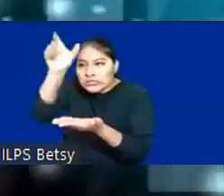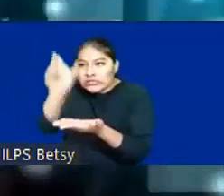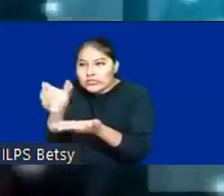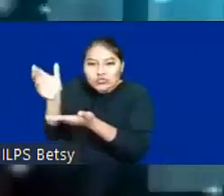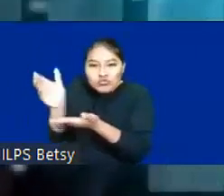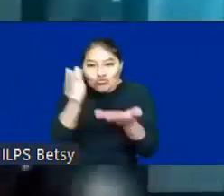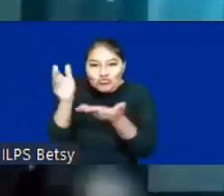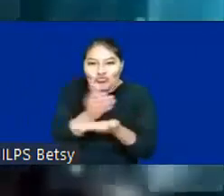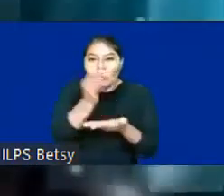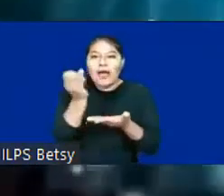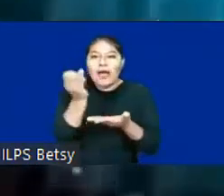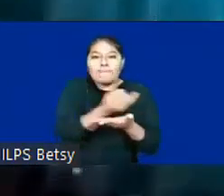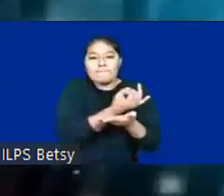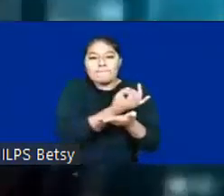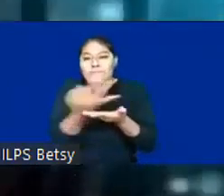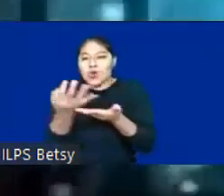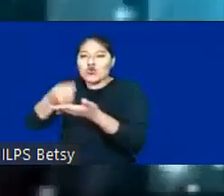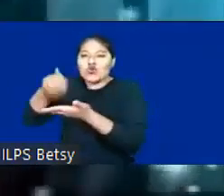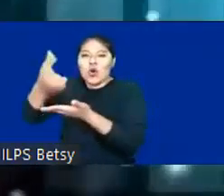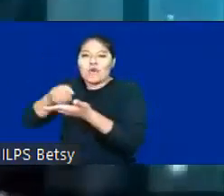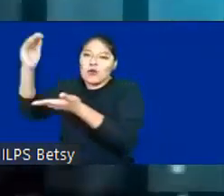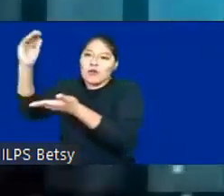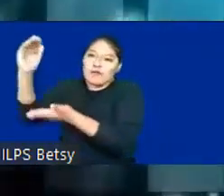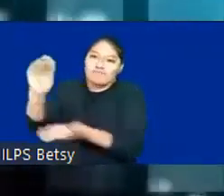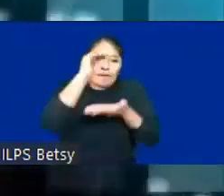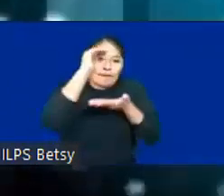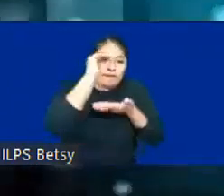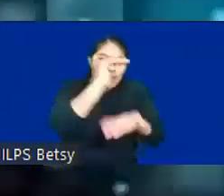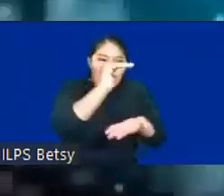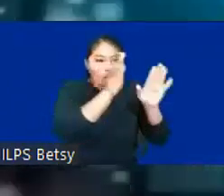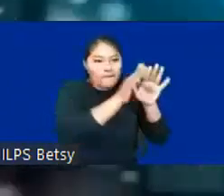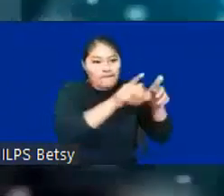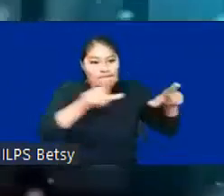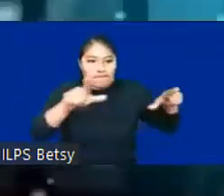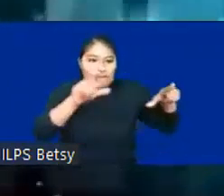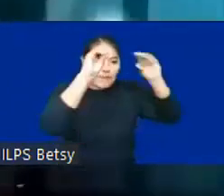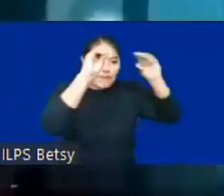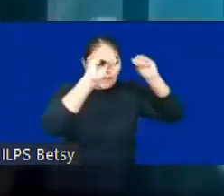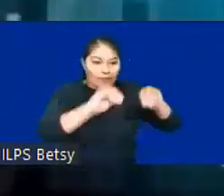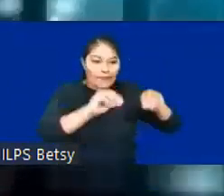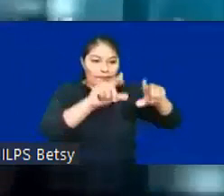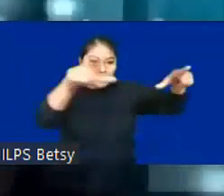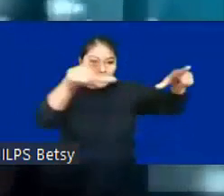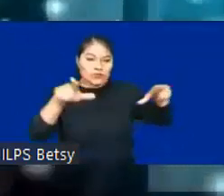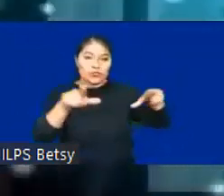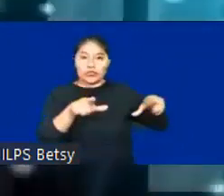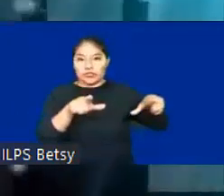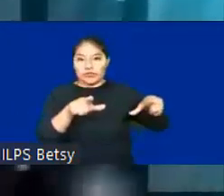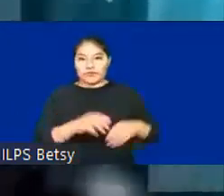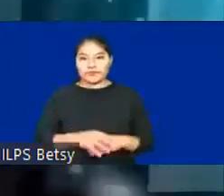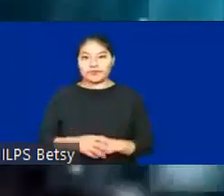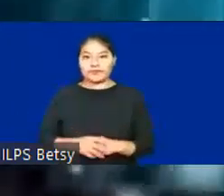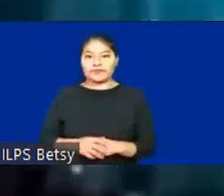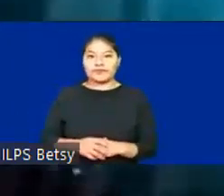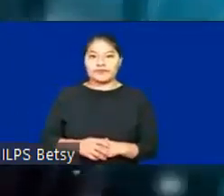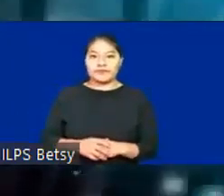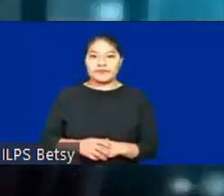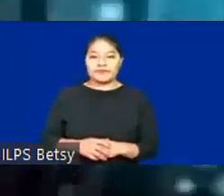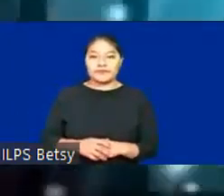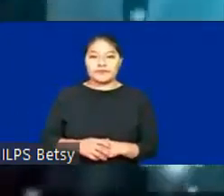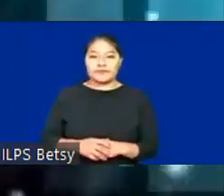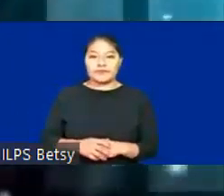modernización que también están asociadas en la zona registral, ¿no? Y también hay proyectos relacionados, 4 proyectos que están relacionados con el